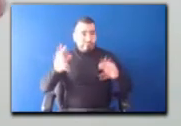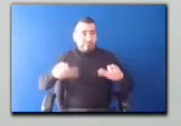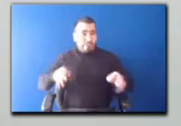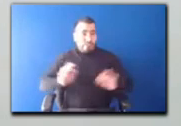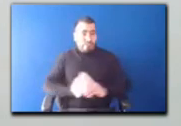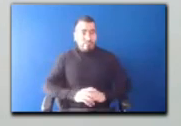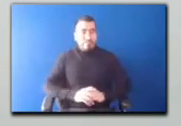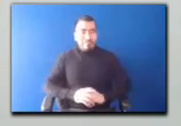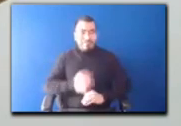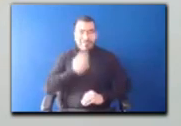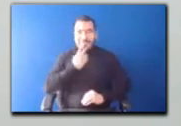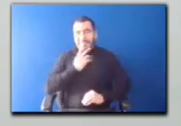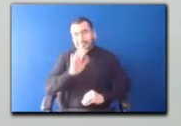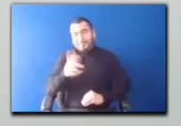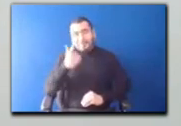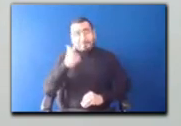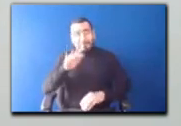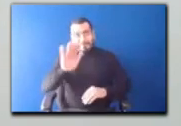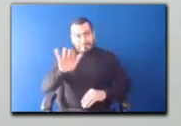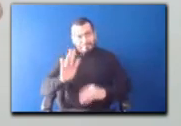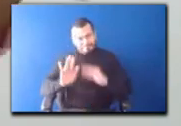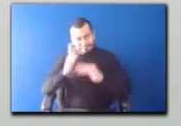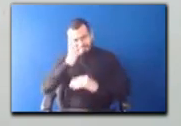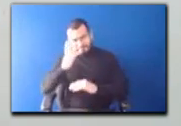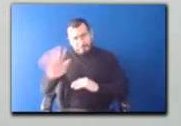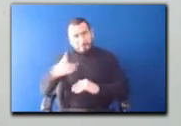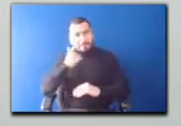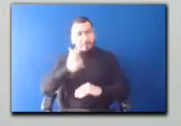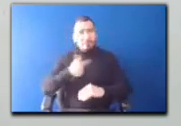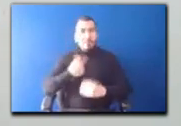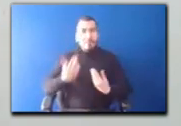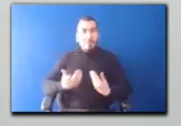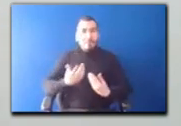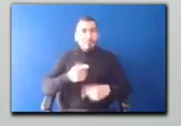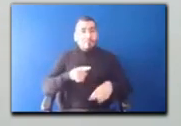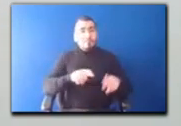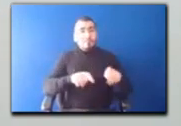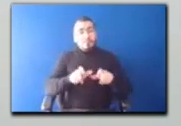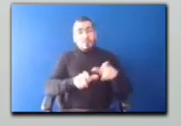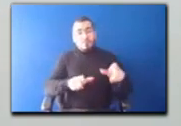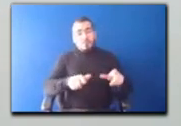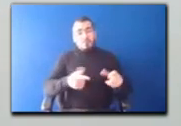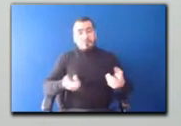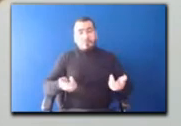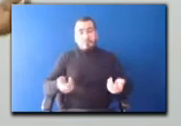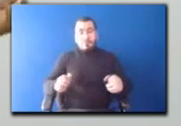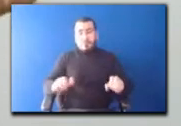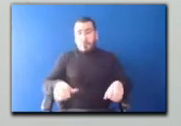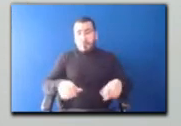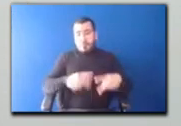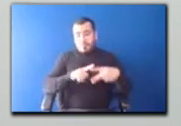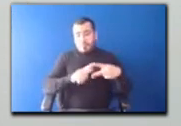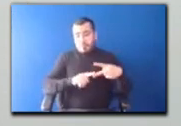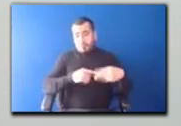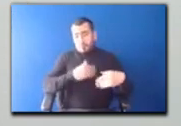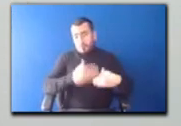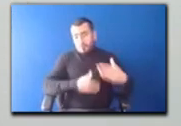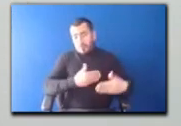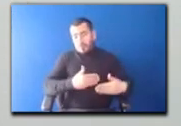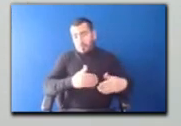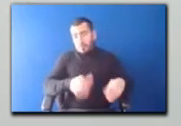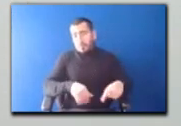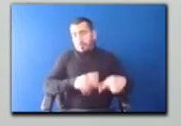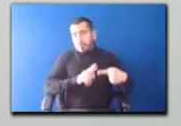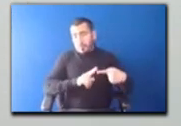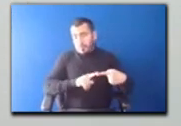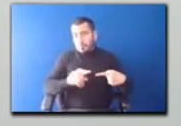son recurrentes desde la perspectiva de las reclamaciones de los clientes. Los clientes tienen dos procedimientos, debe agotar la instancia ante la entidad financiera,